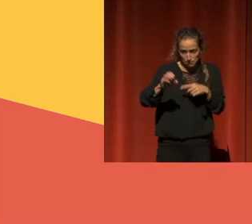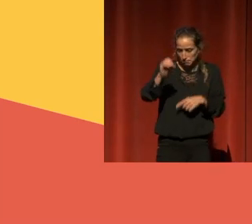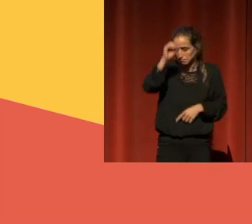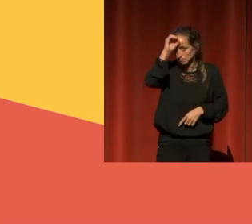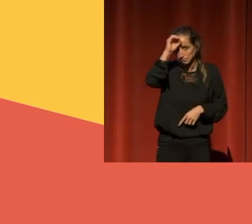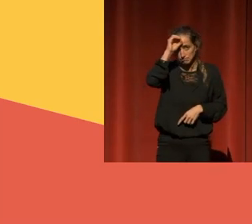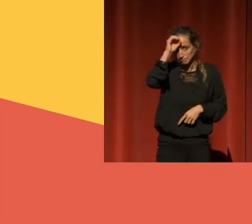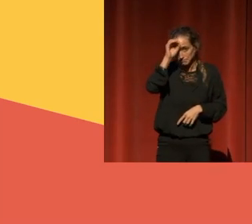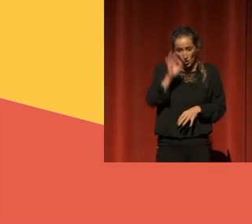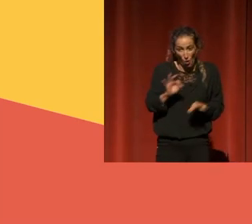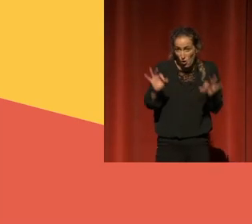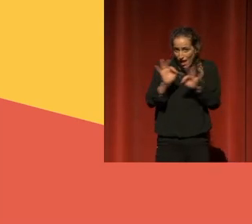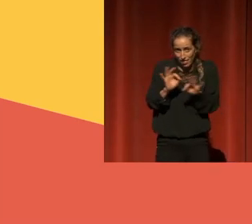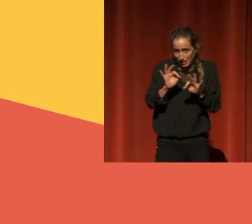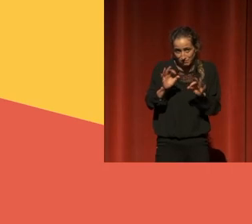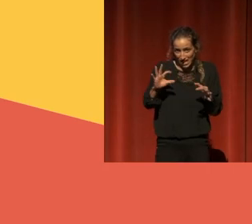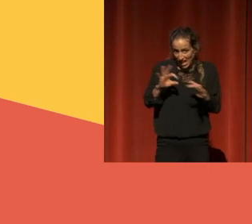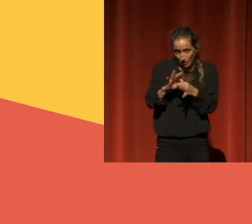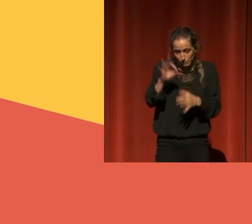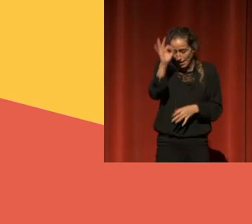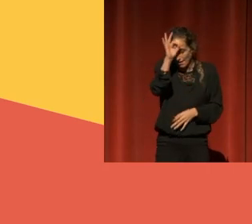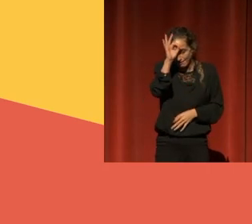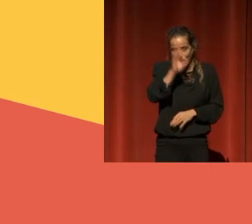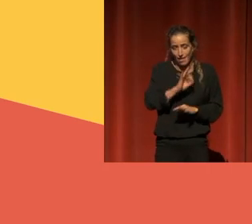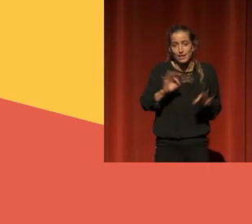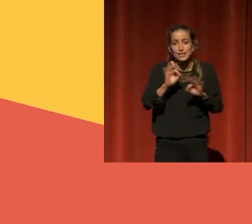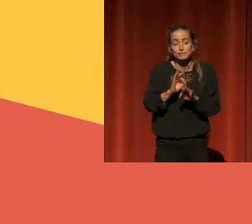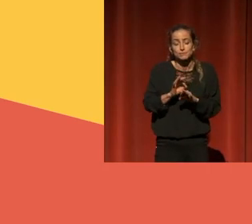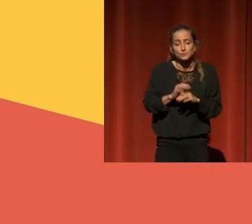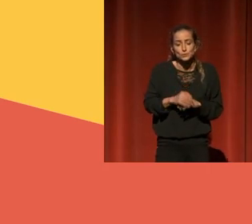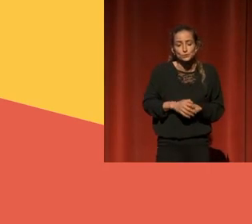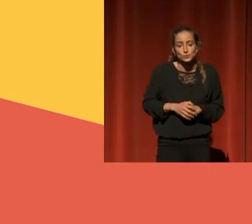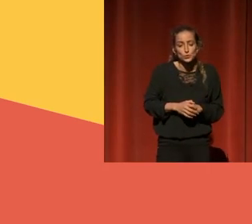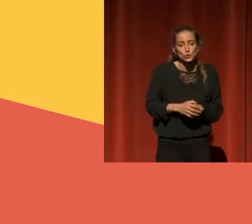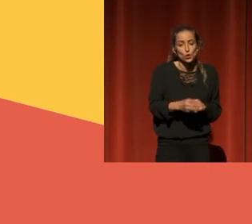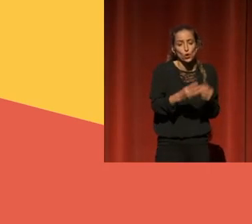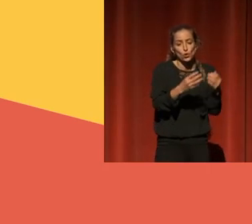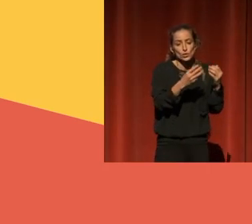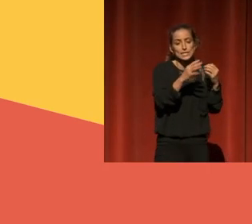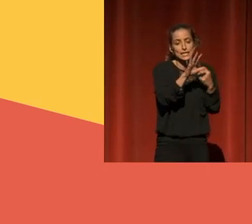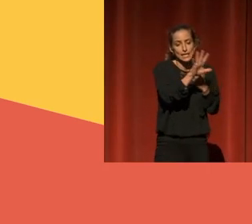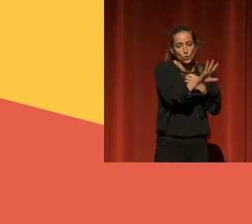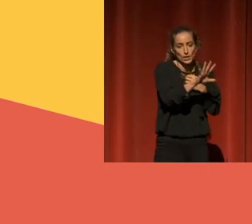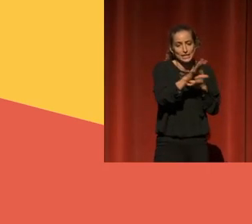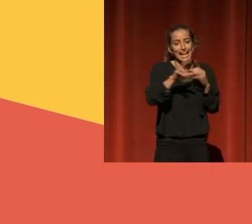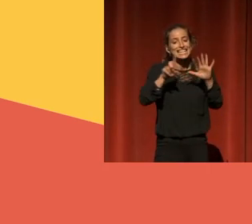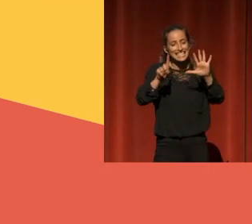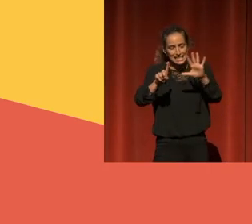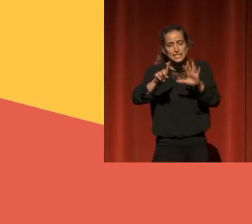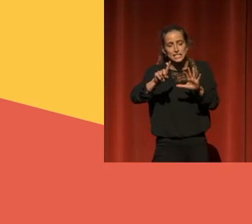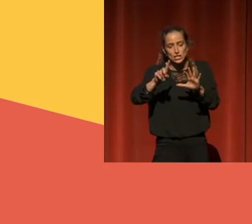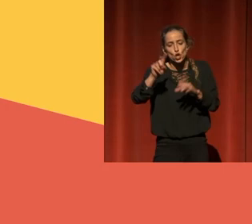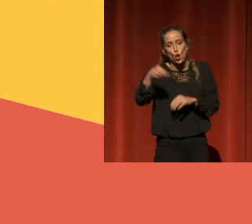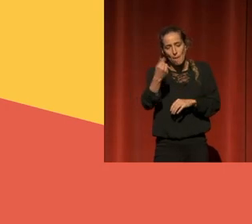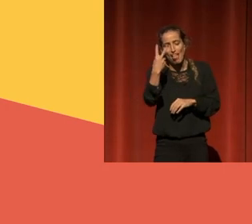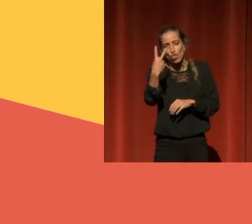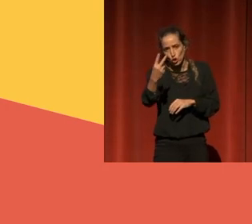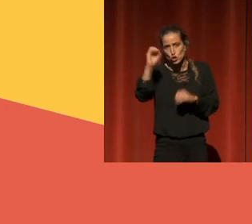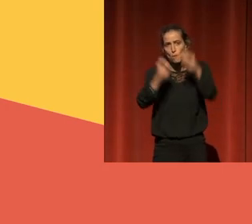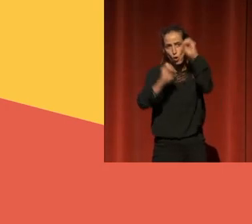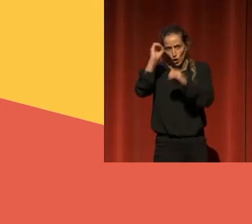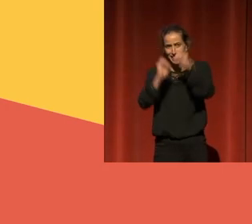al 56,2 por de los resultados reconocen que les gustaría tener más